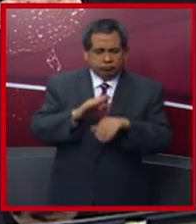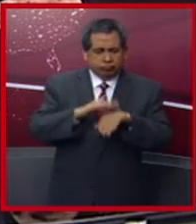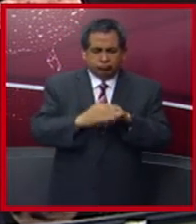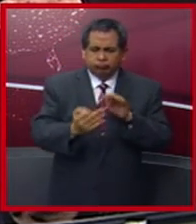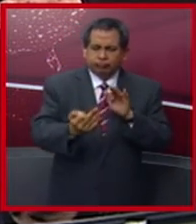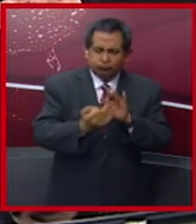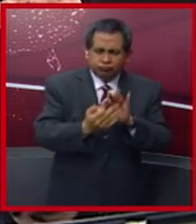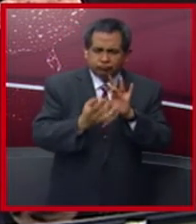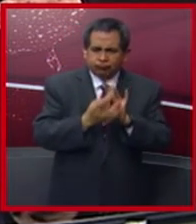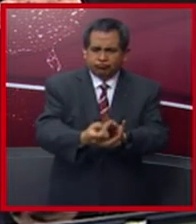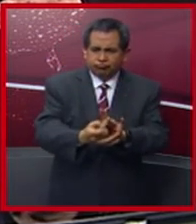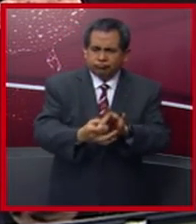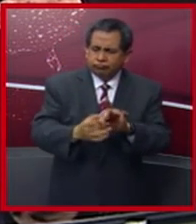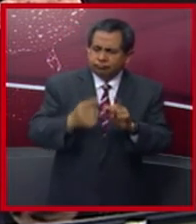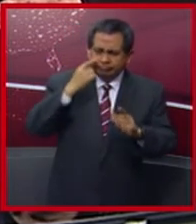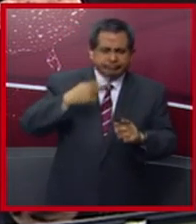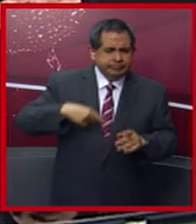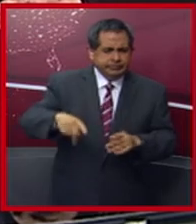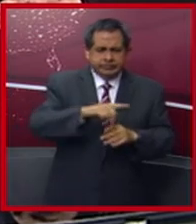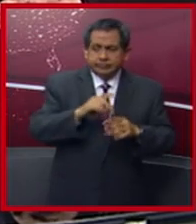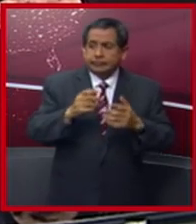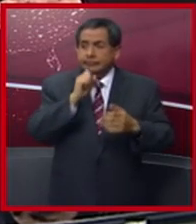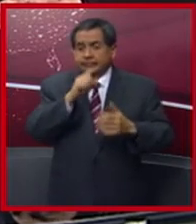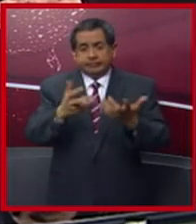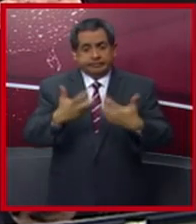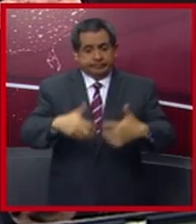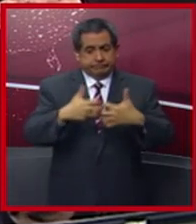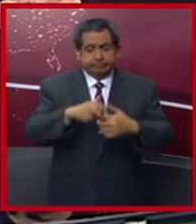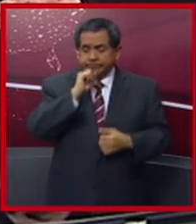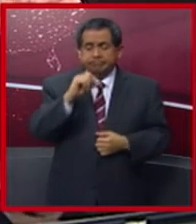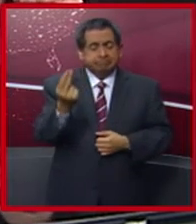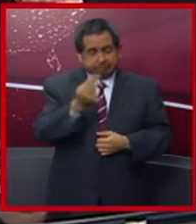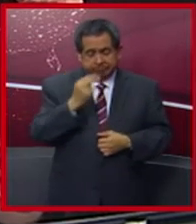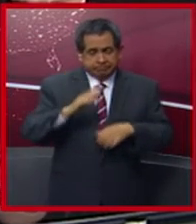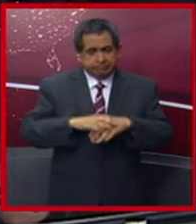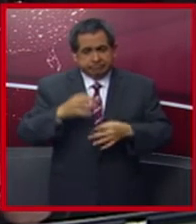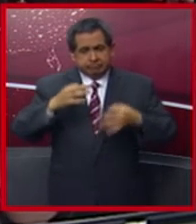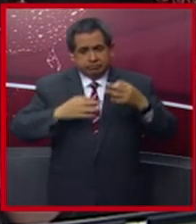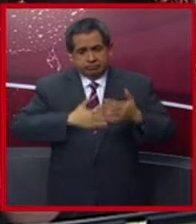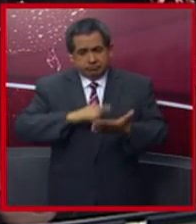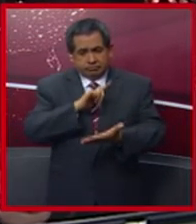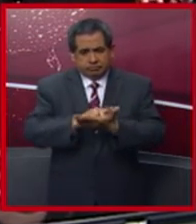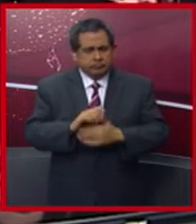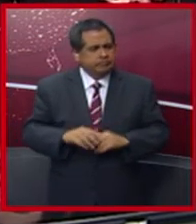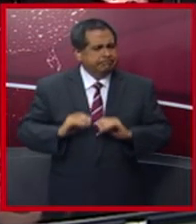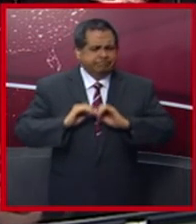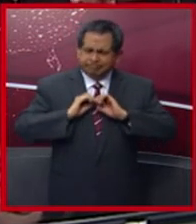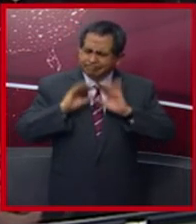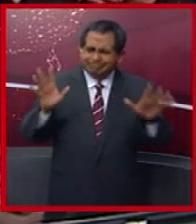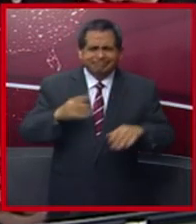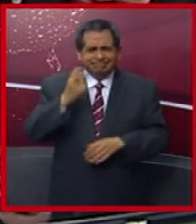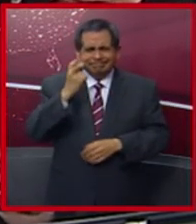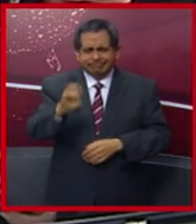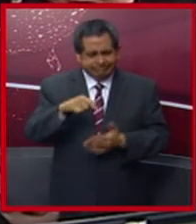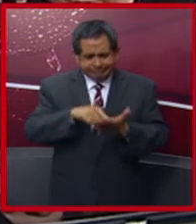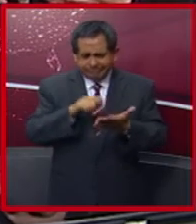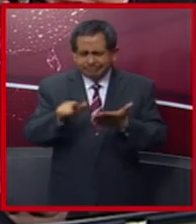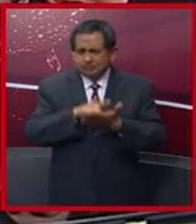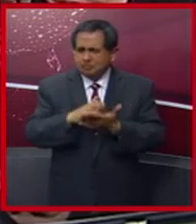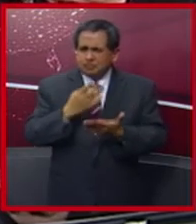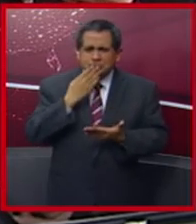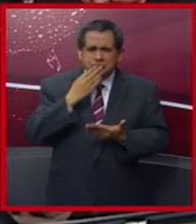al ciudadano en común y también, por supuesto, a las empresas que también están urgidas de certeza jurídica. Claro, es lo que comentábamos. Es tan noble y ha